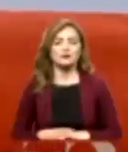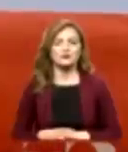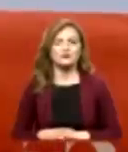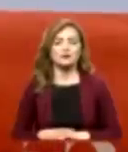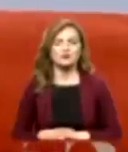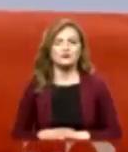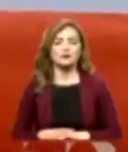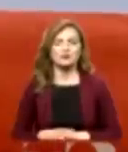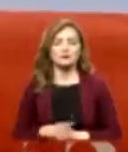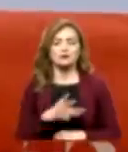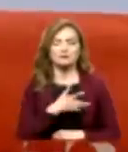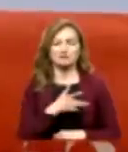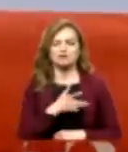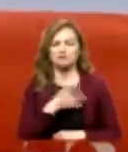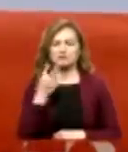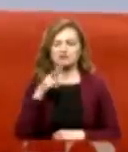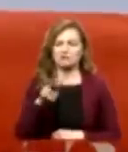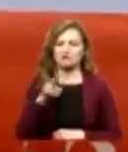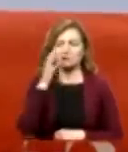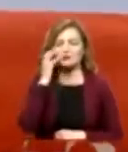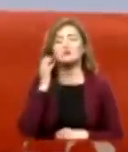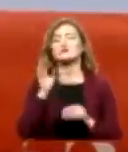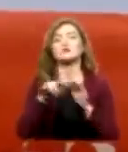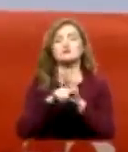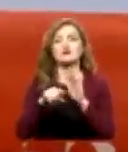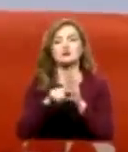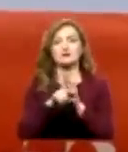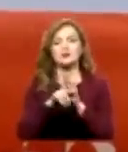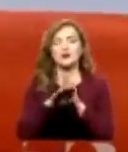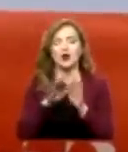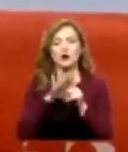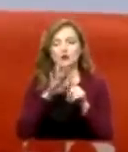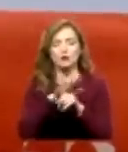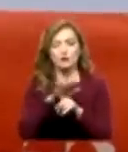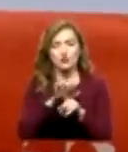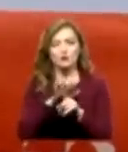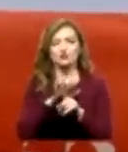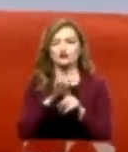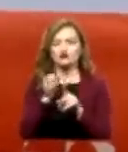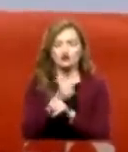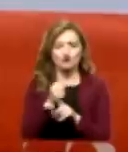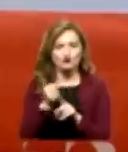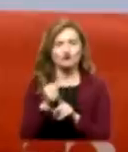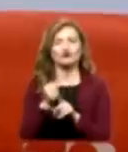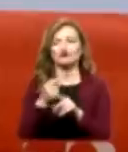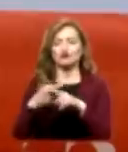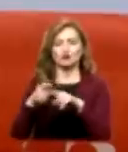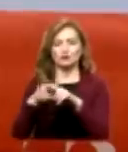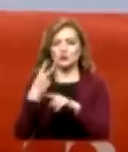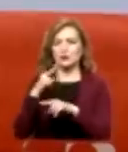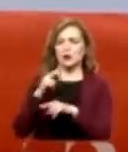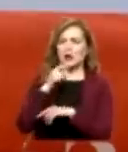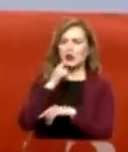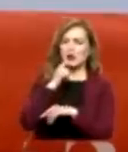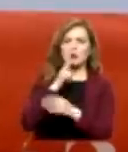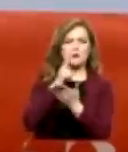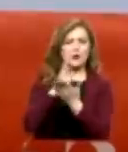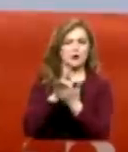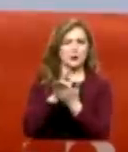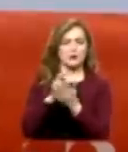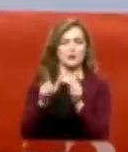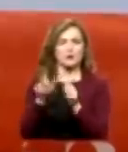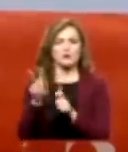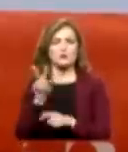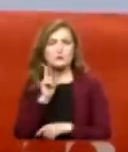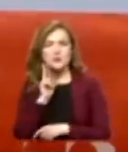le hace abrir otra mentalidad y abrir los ojos a una realidad que está oculta, porque los victimarios están amenazando